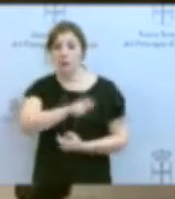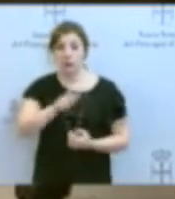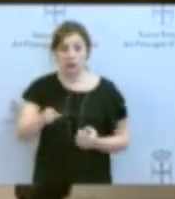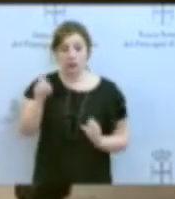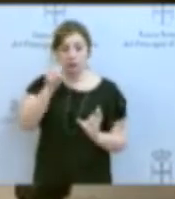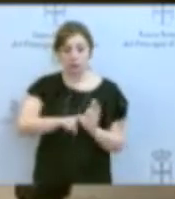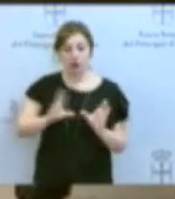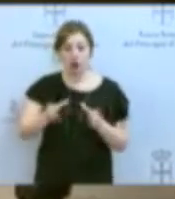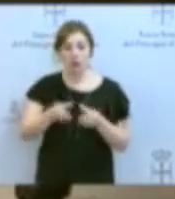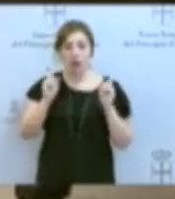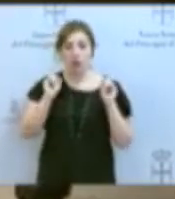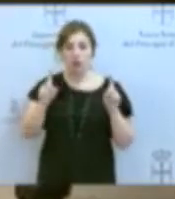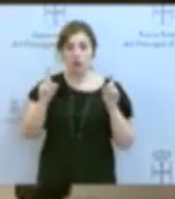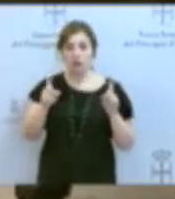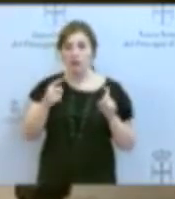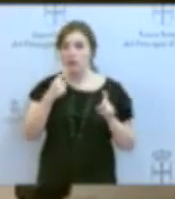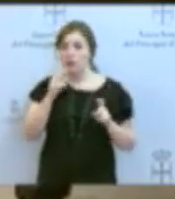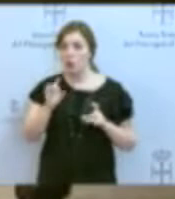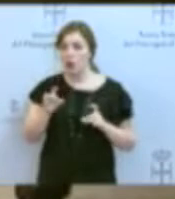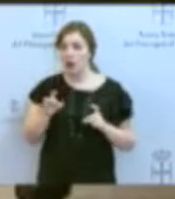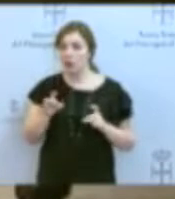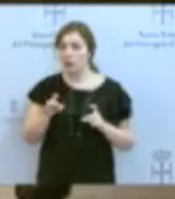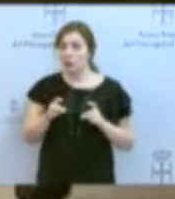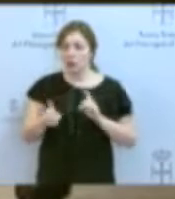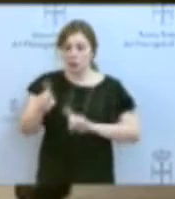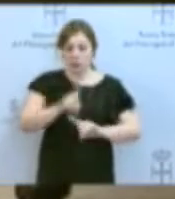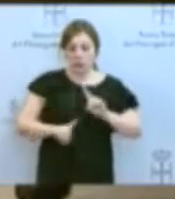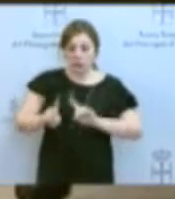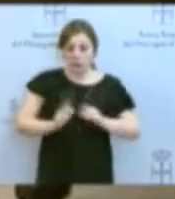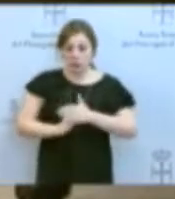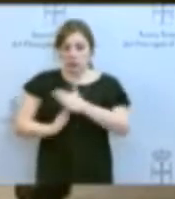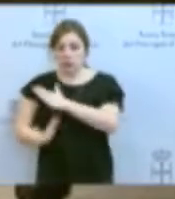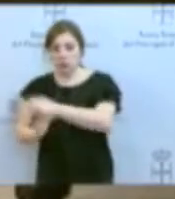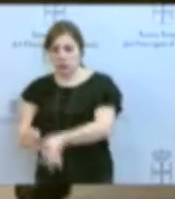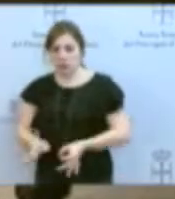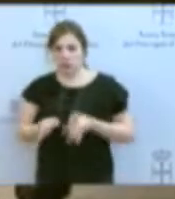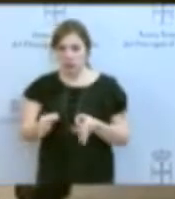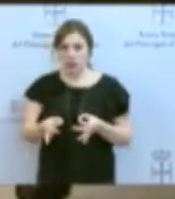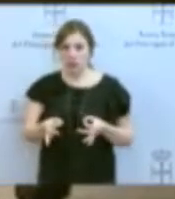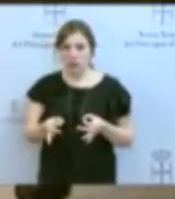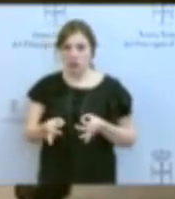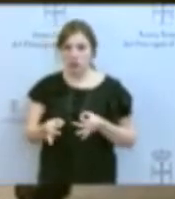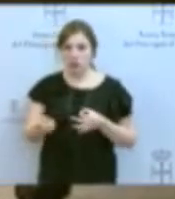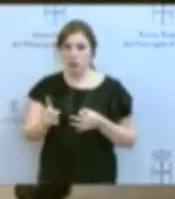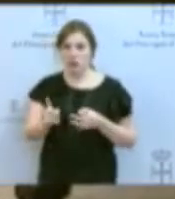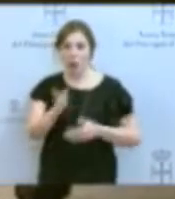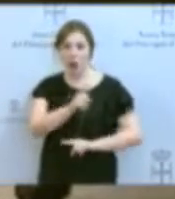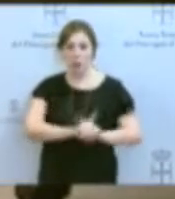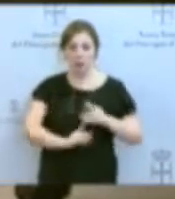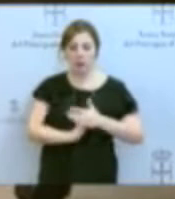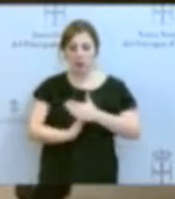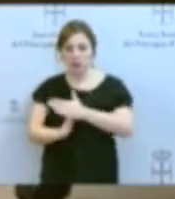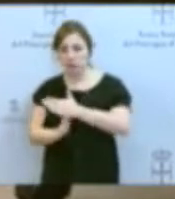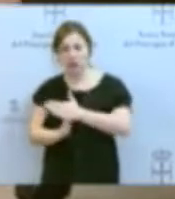comunidad educativa se encuentran en una suerte de carrera de obstáculos en bucle. No solamente ya carrera de obstáculos, porque el problema no es que haya obstáculos, es que son siempre